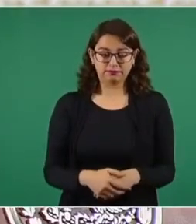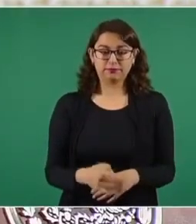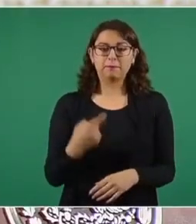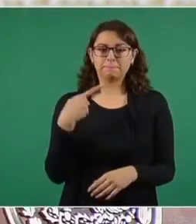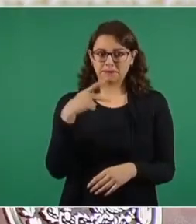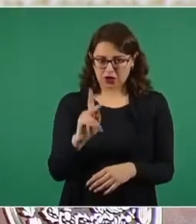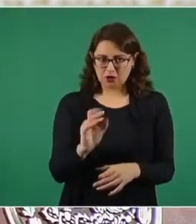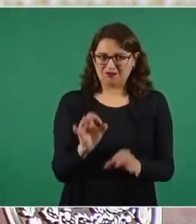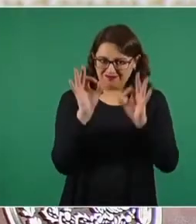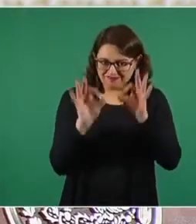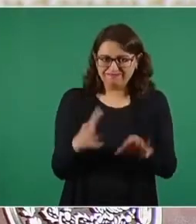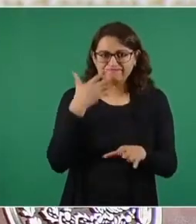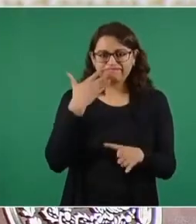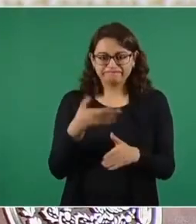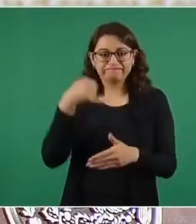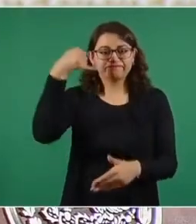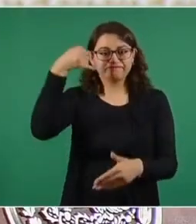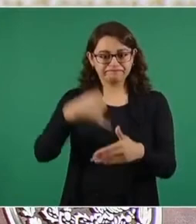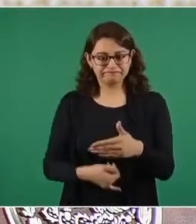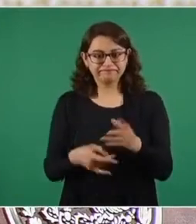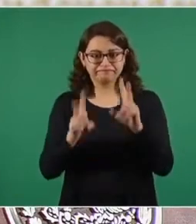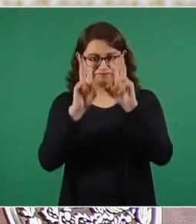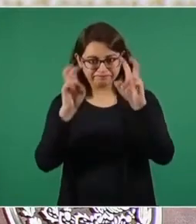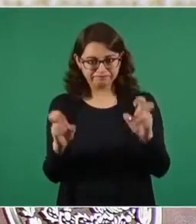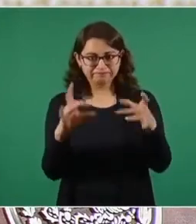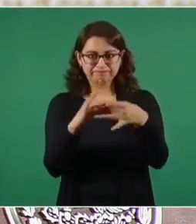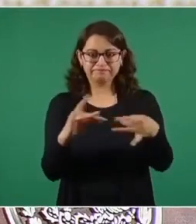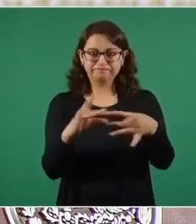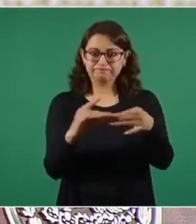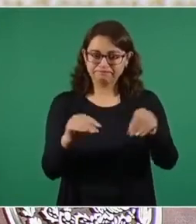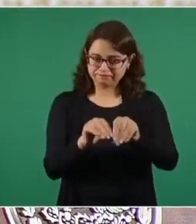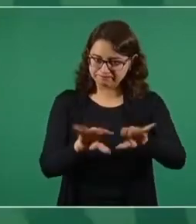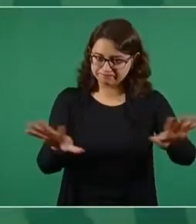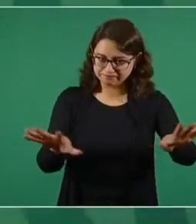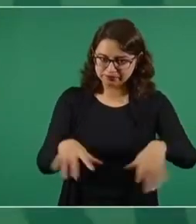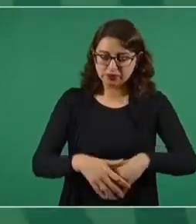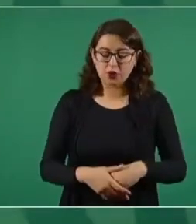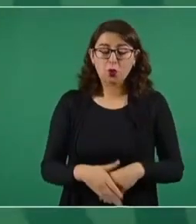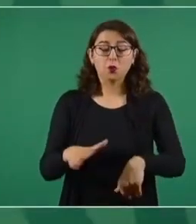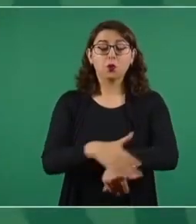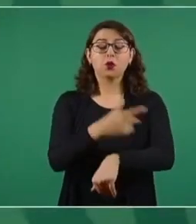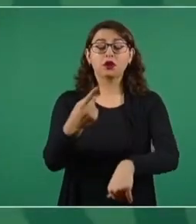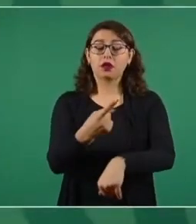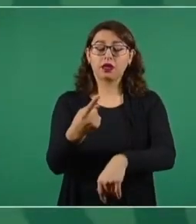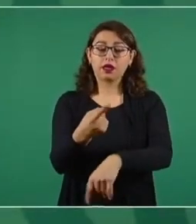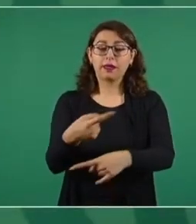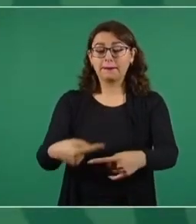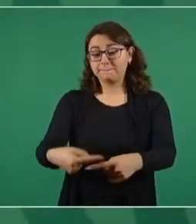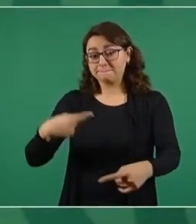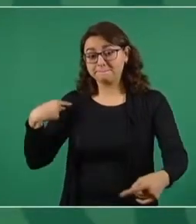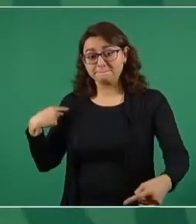tiempo, porque se está buscando un acuerdo,